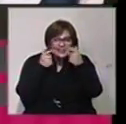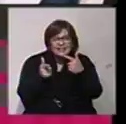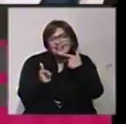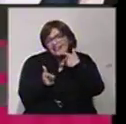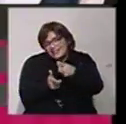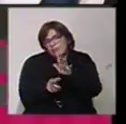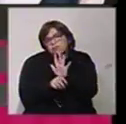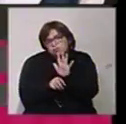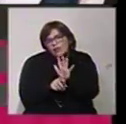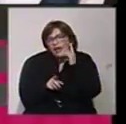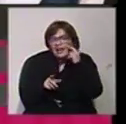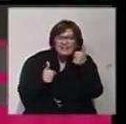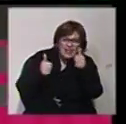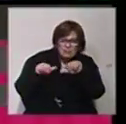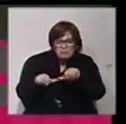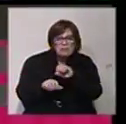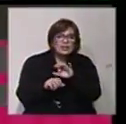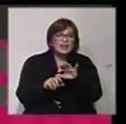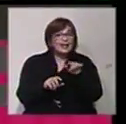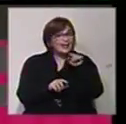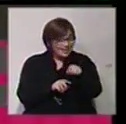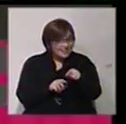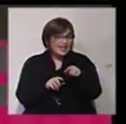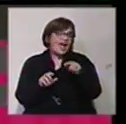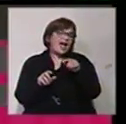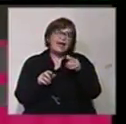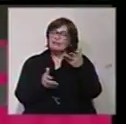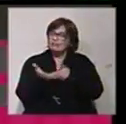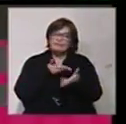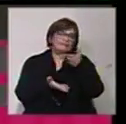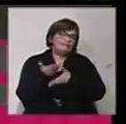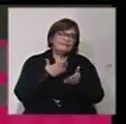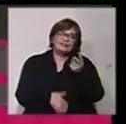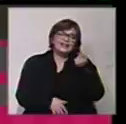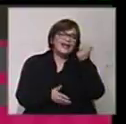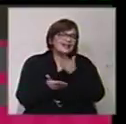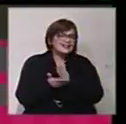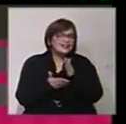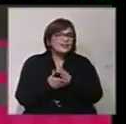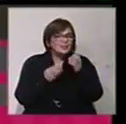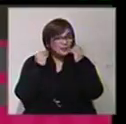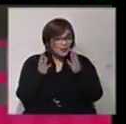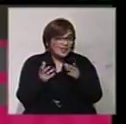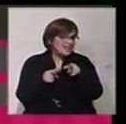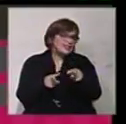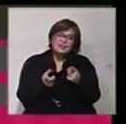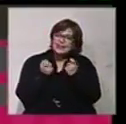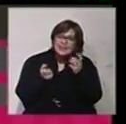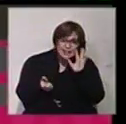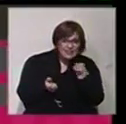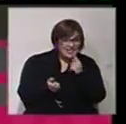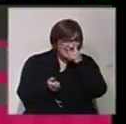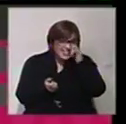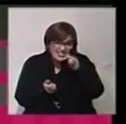creadores, darle alguna devolución? Sí, eso es algo, es una dinámica que se hace casi siempre. Porque una de las cosas que necesitan es feedback, ¿verdad? O sea, de lo que